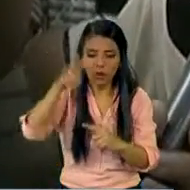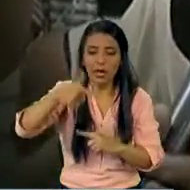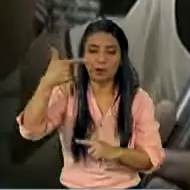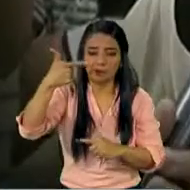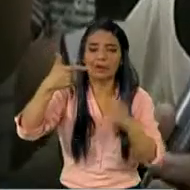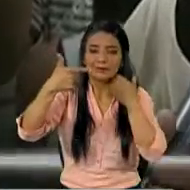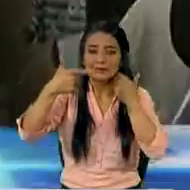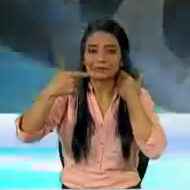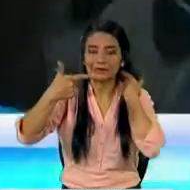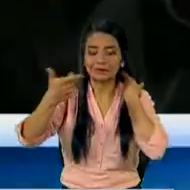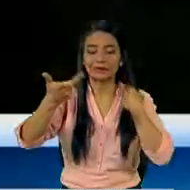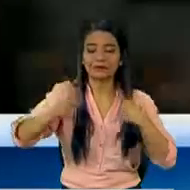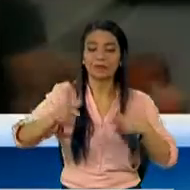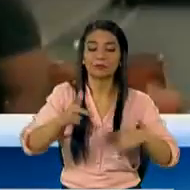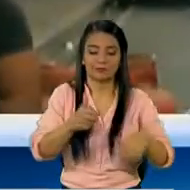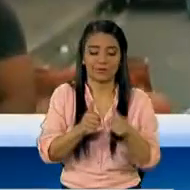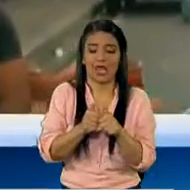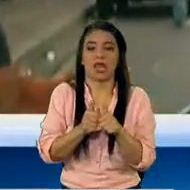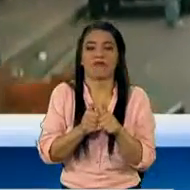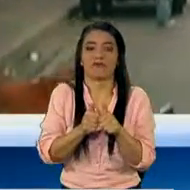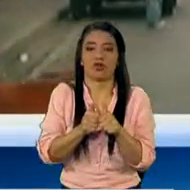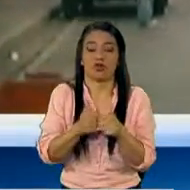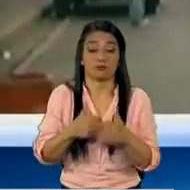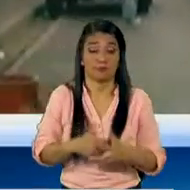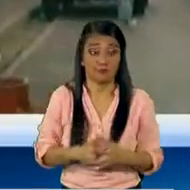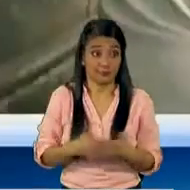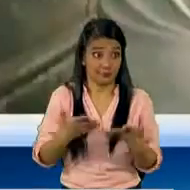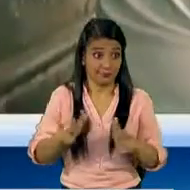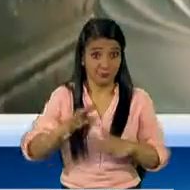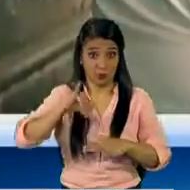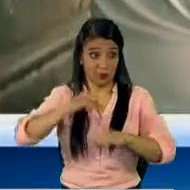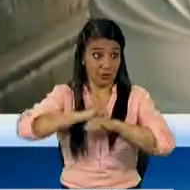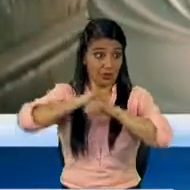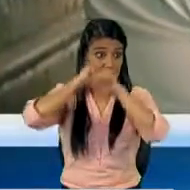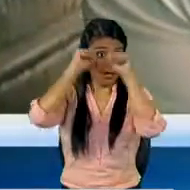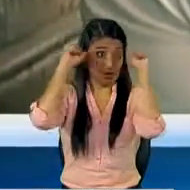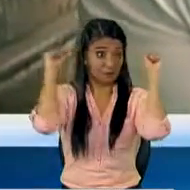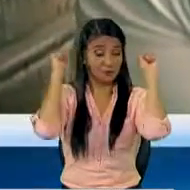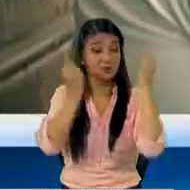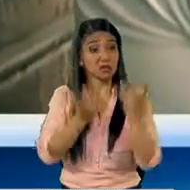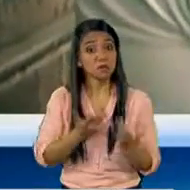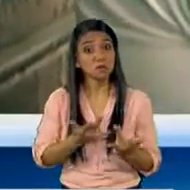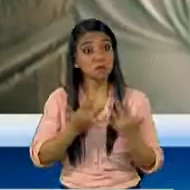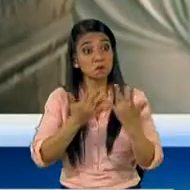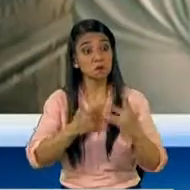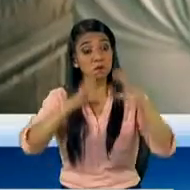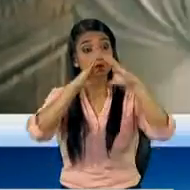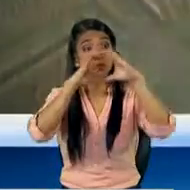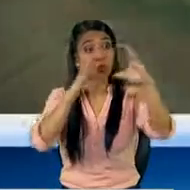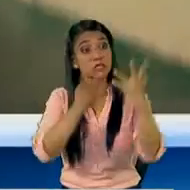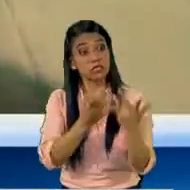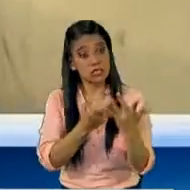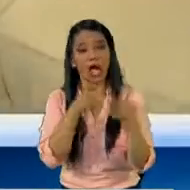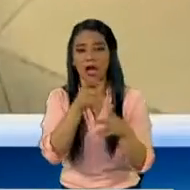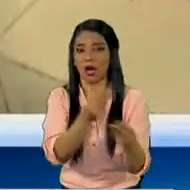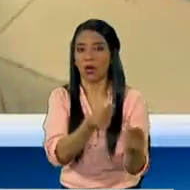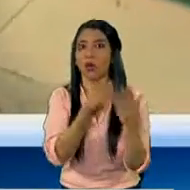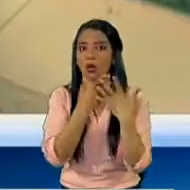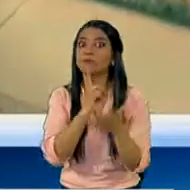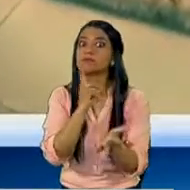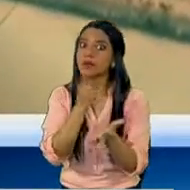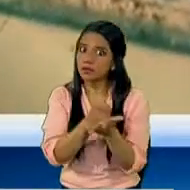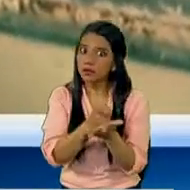y un teléfono celular. Ya en la mañana, quienes aguardaban su colectivo en la acera contaban que se suben con los